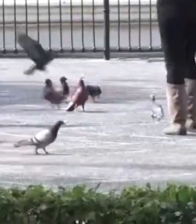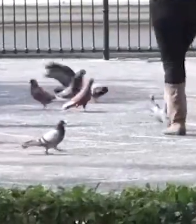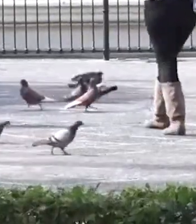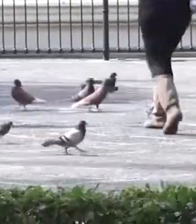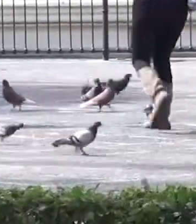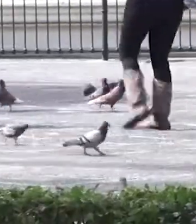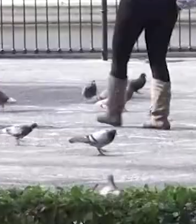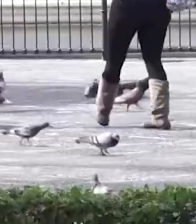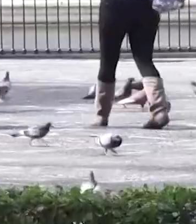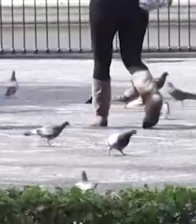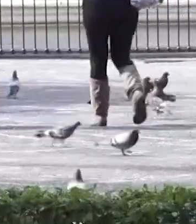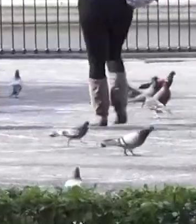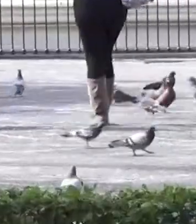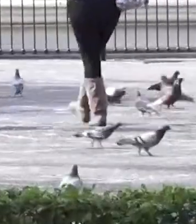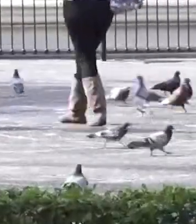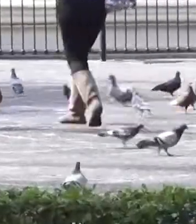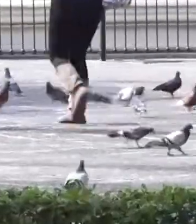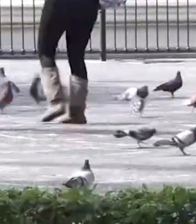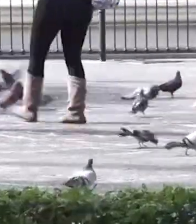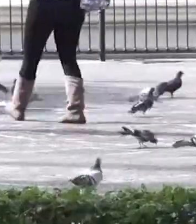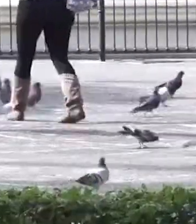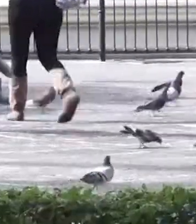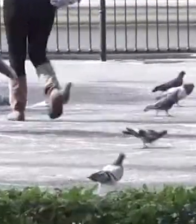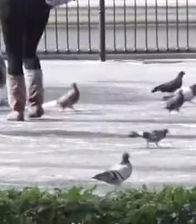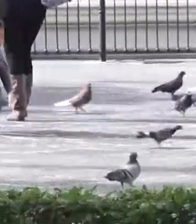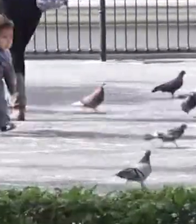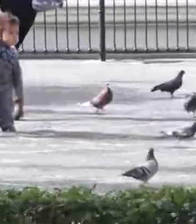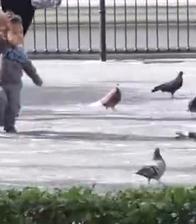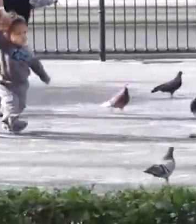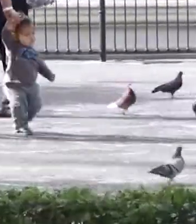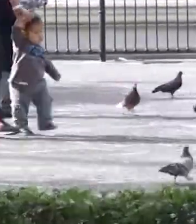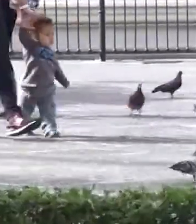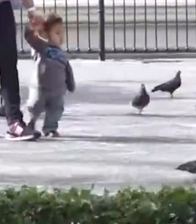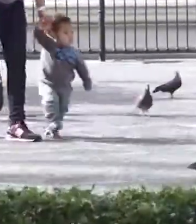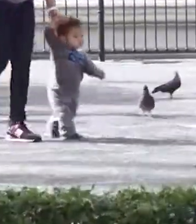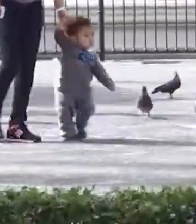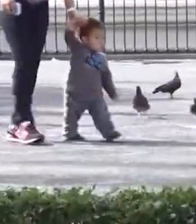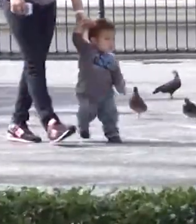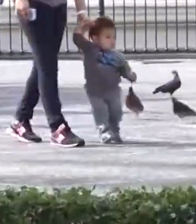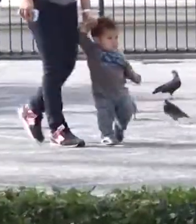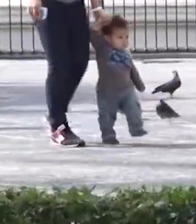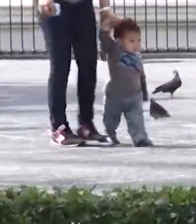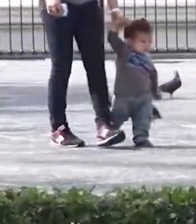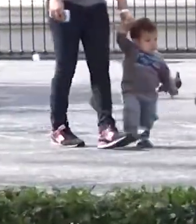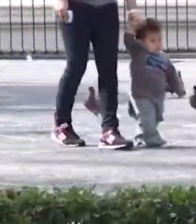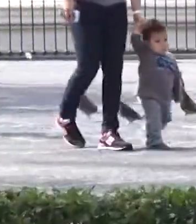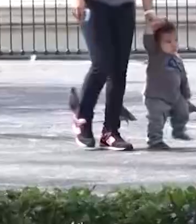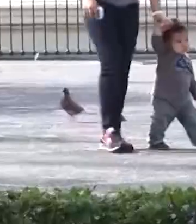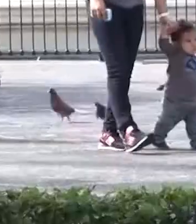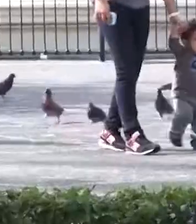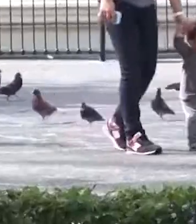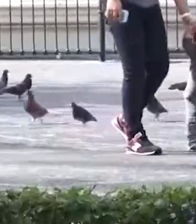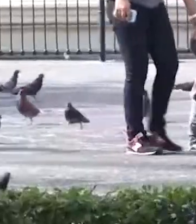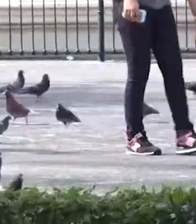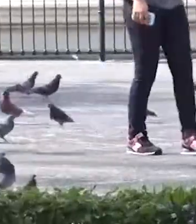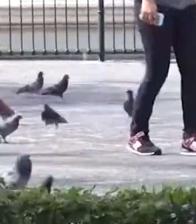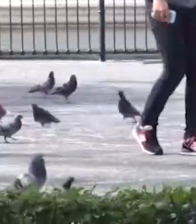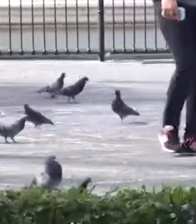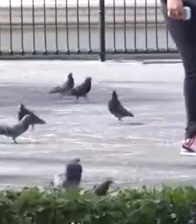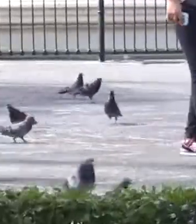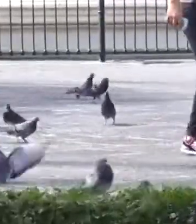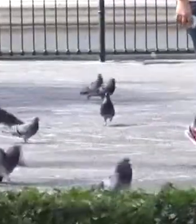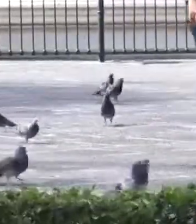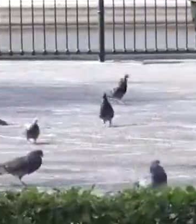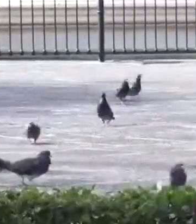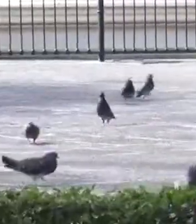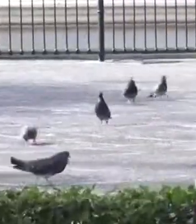política pública que sea sostenible en un contexto fiscal tan delicado. El país ya aprobó una reforma fiscal, sin embargo nos